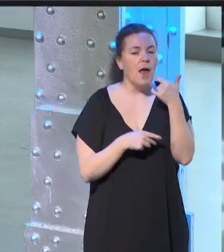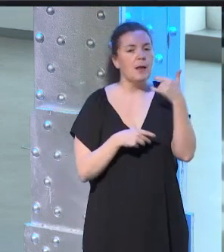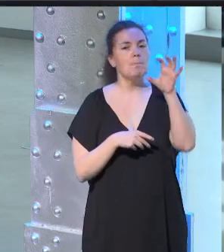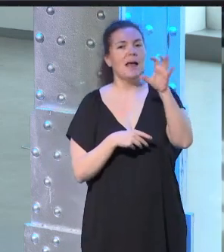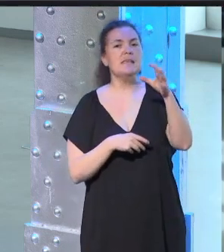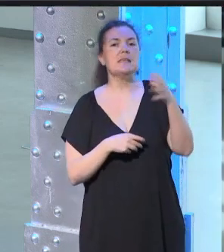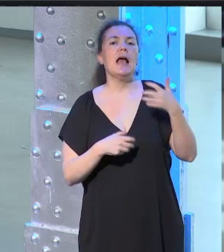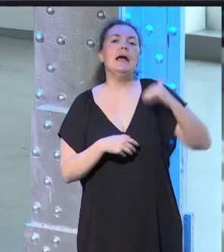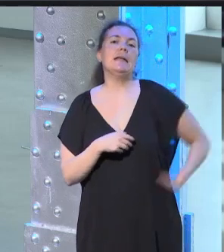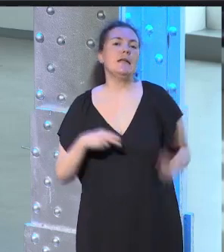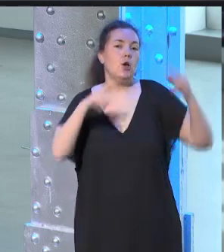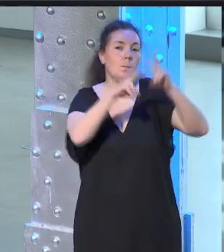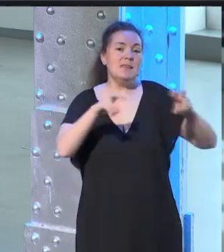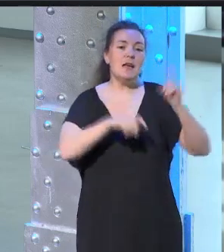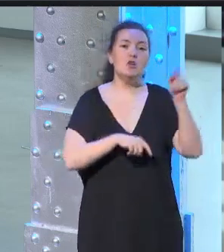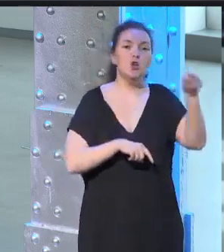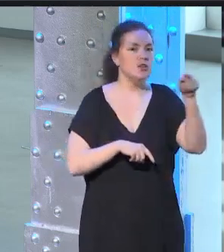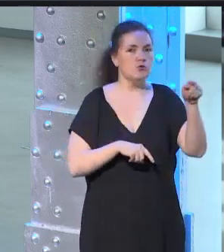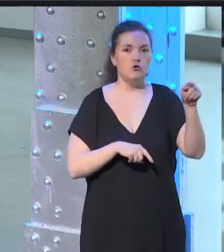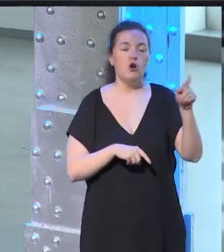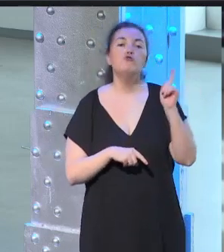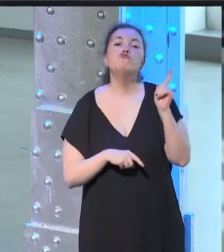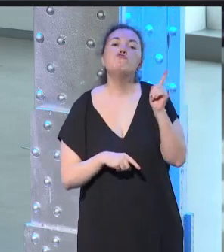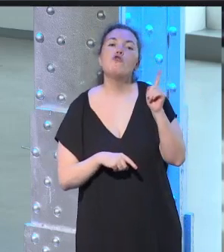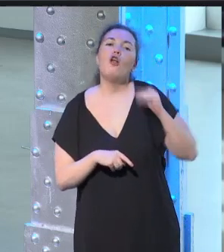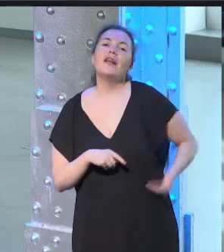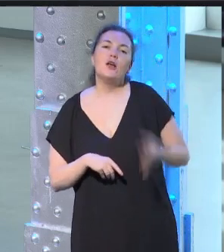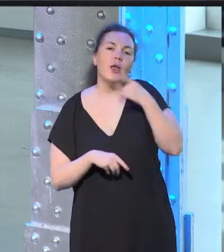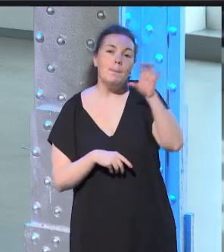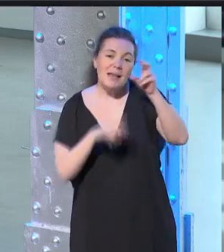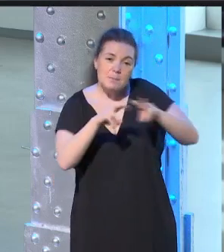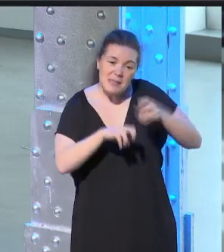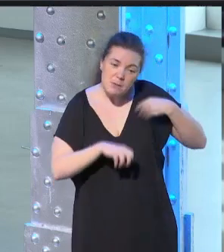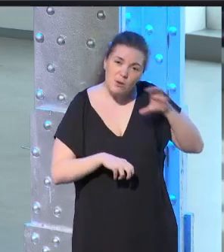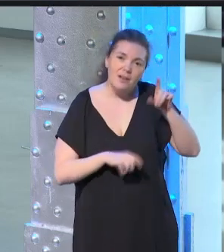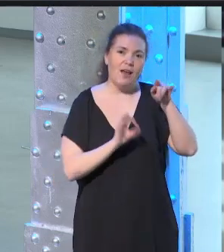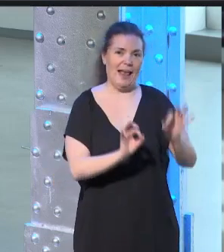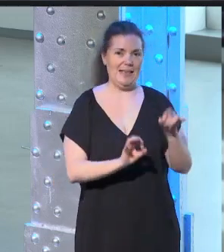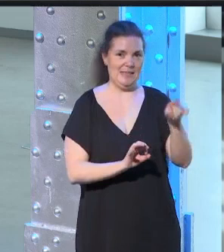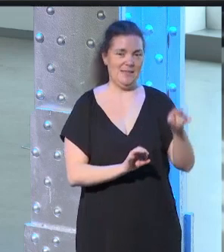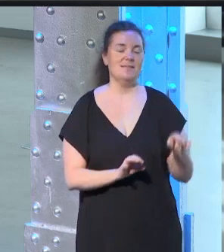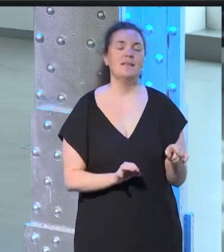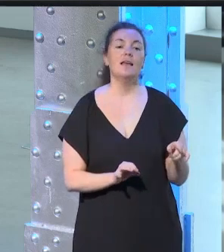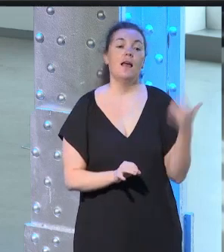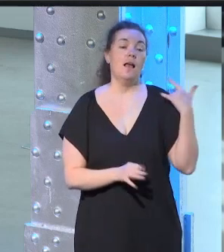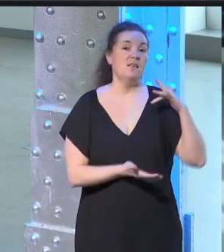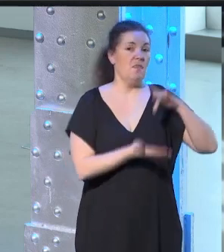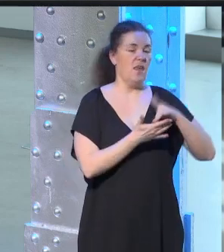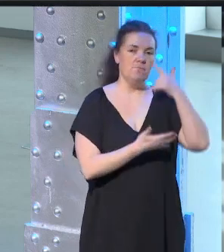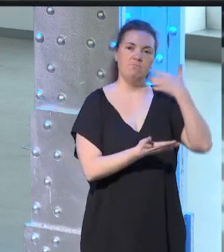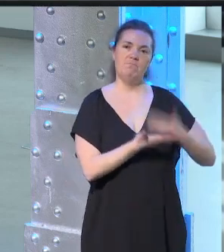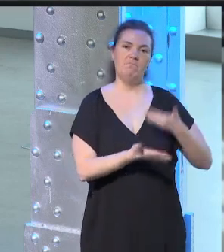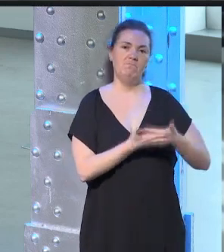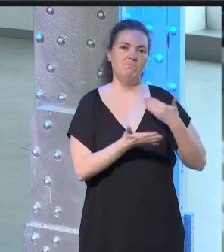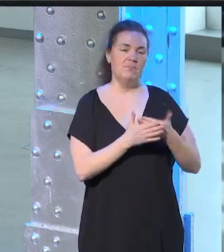países ricos, es que solo son ricos aquellos que investigan. ¿Qué constatamos aquel día, en aquella primera reunión